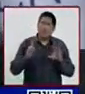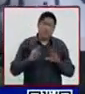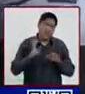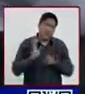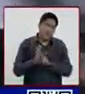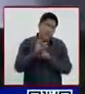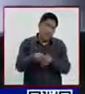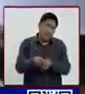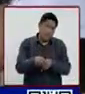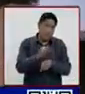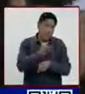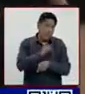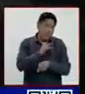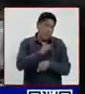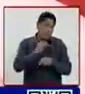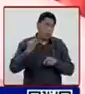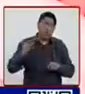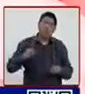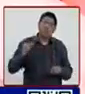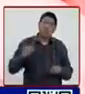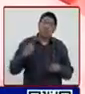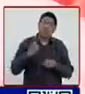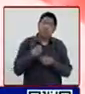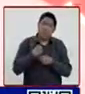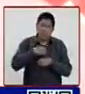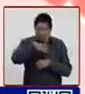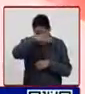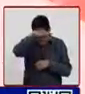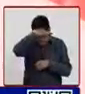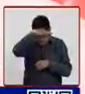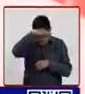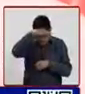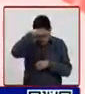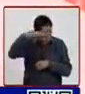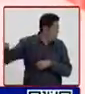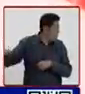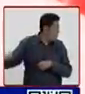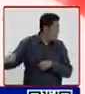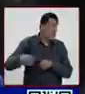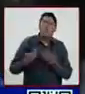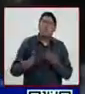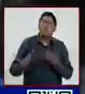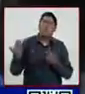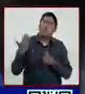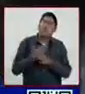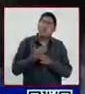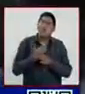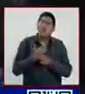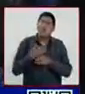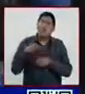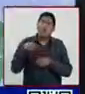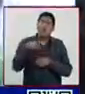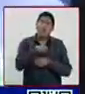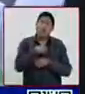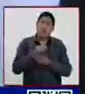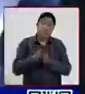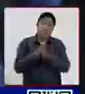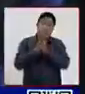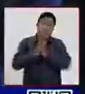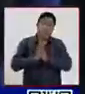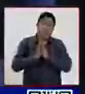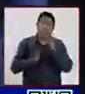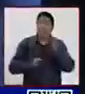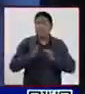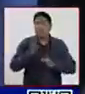obligación. Esto es la conciencia del socio productor, que ya está cansado del sometimiento, del atropellamiento que hemos tenido. Estamos pidiendo una